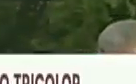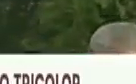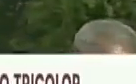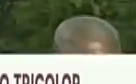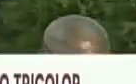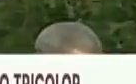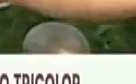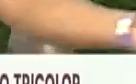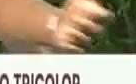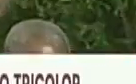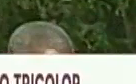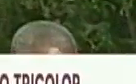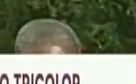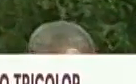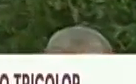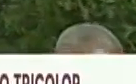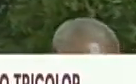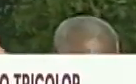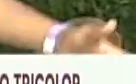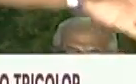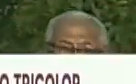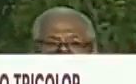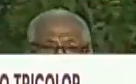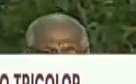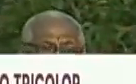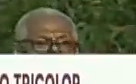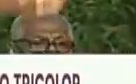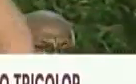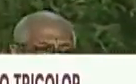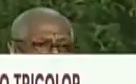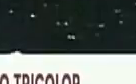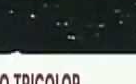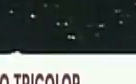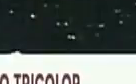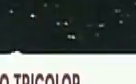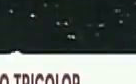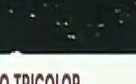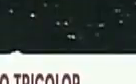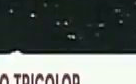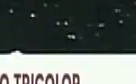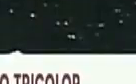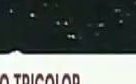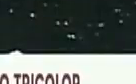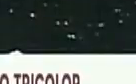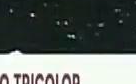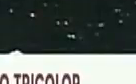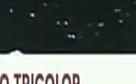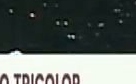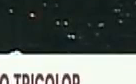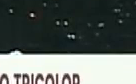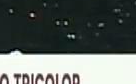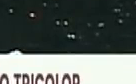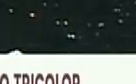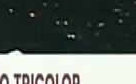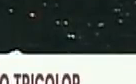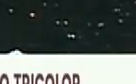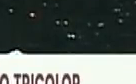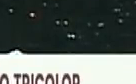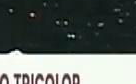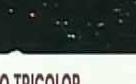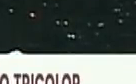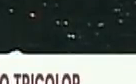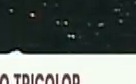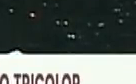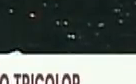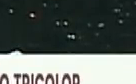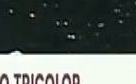sonoras. Agarra la tumbadora y vamos a descargar, cantándole